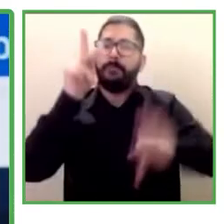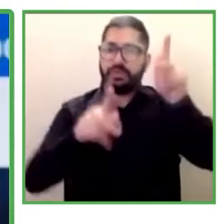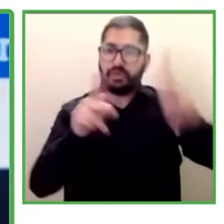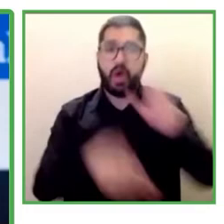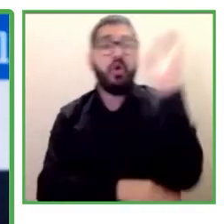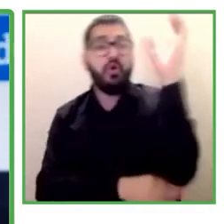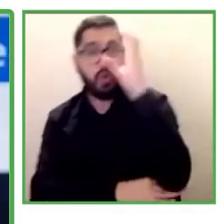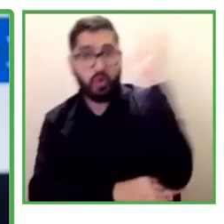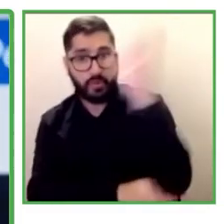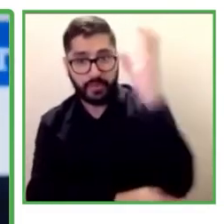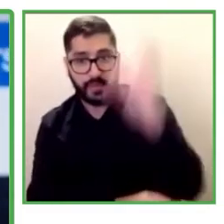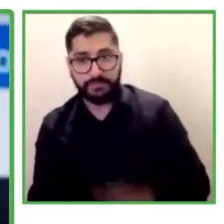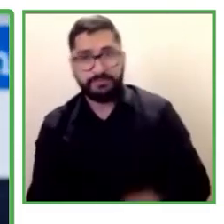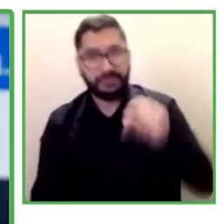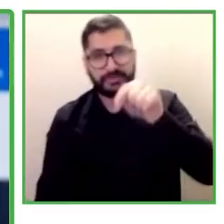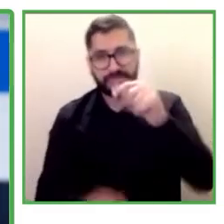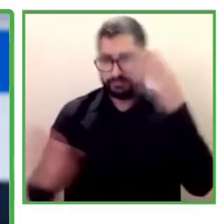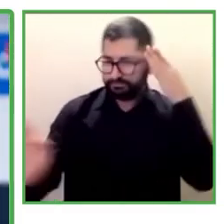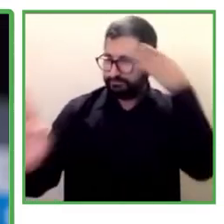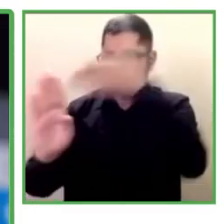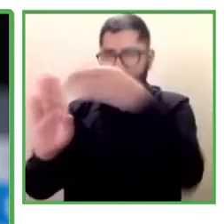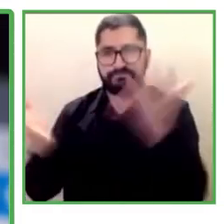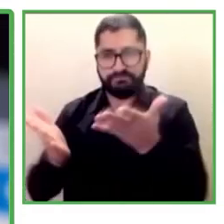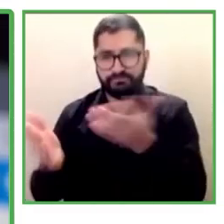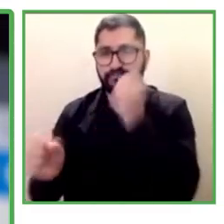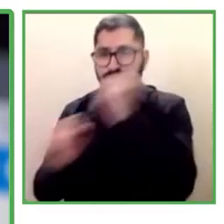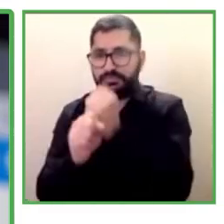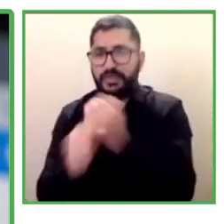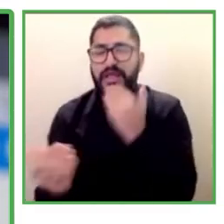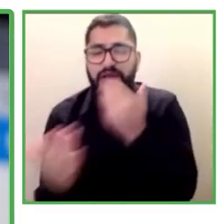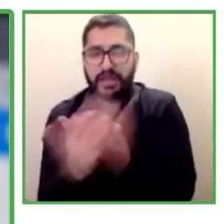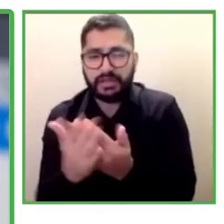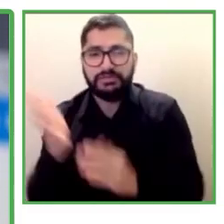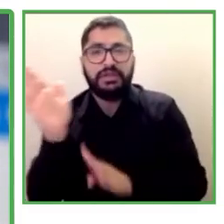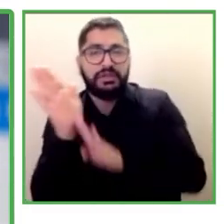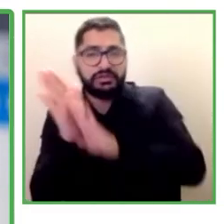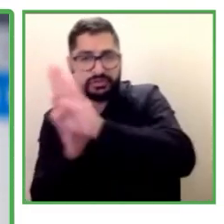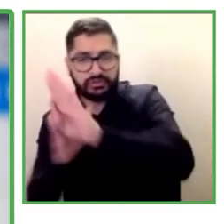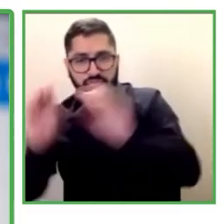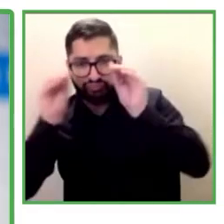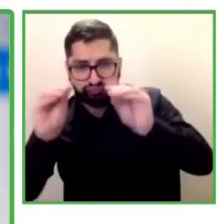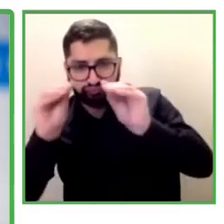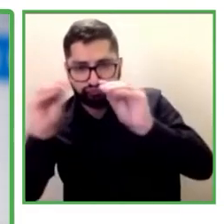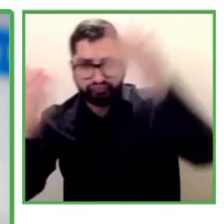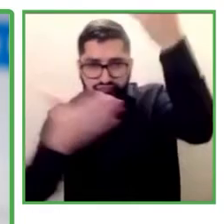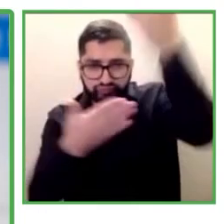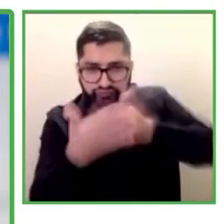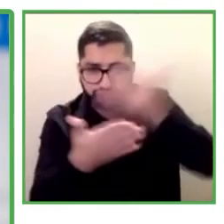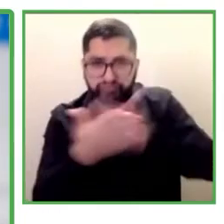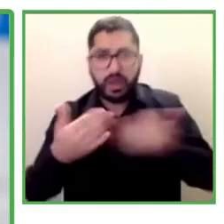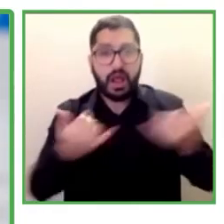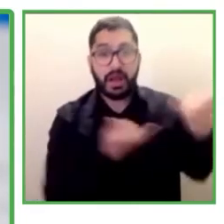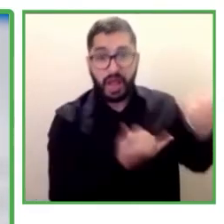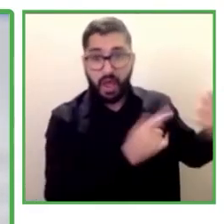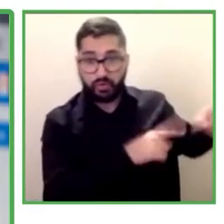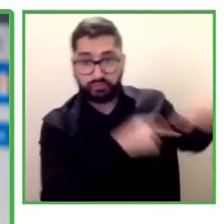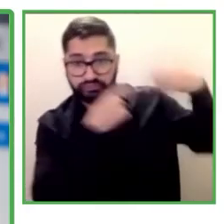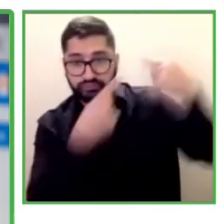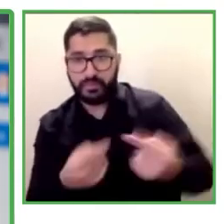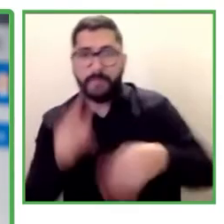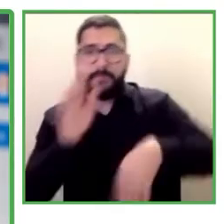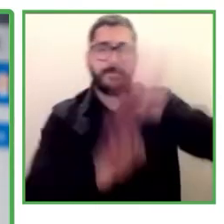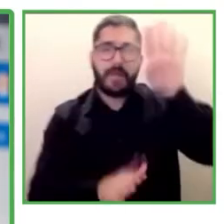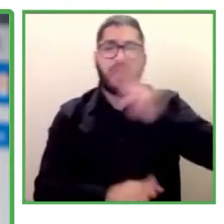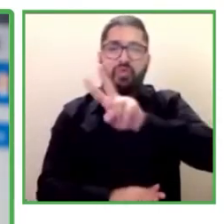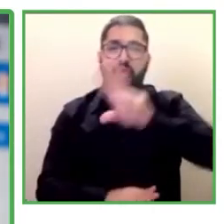impulsado gracias al desarrollo de su escuela virtual, con la cual, hasta la fecha, se han formado más de 280 entidades y